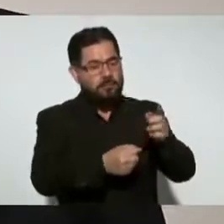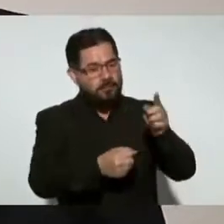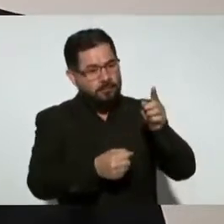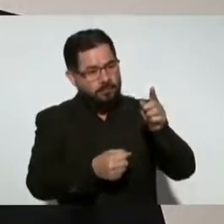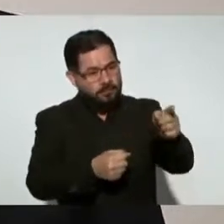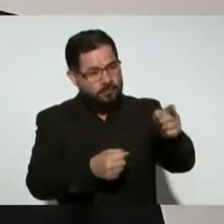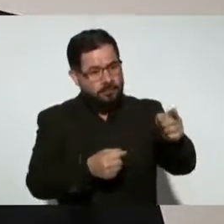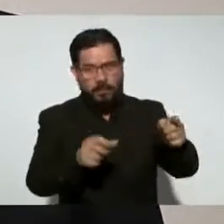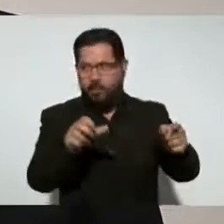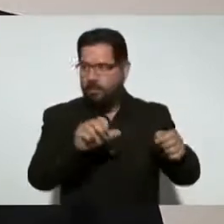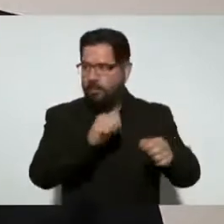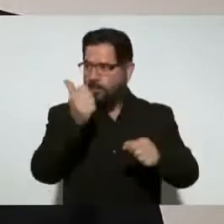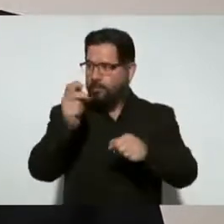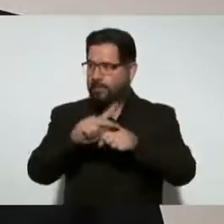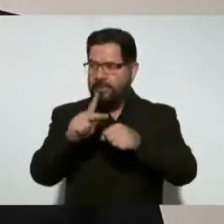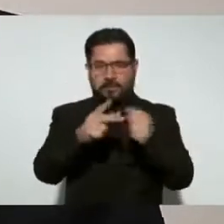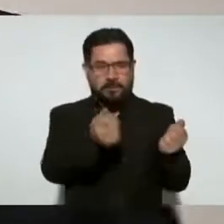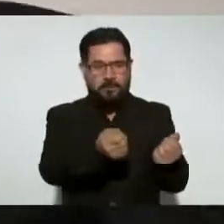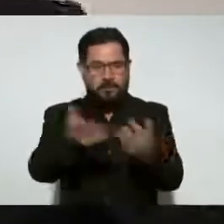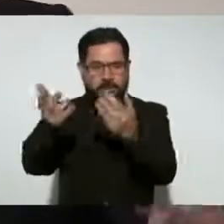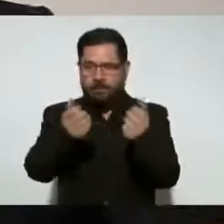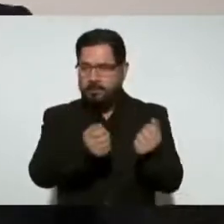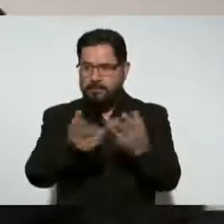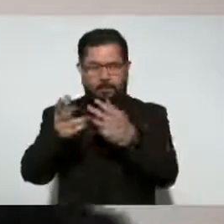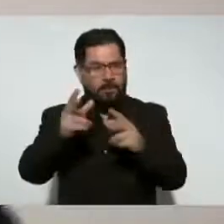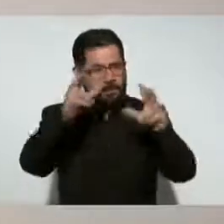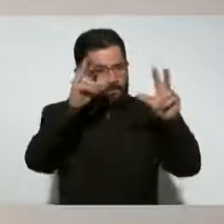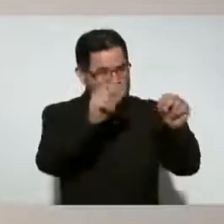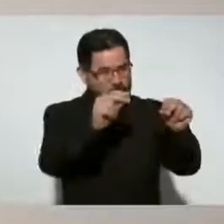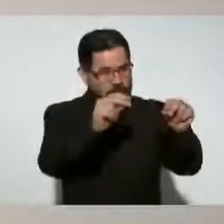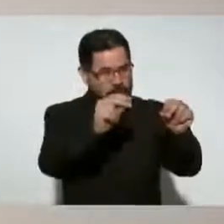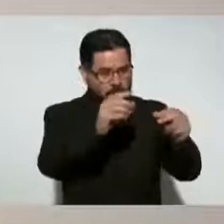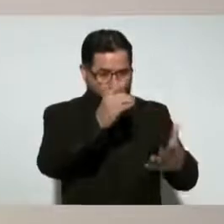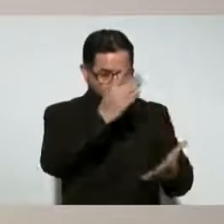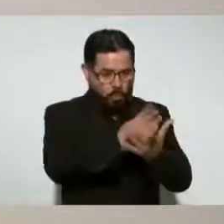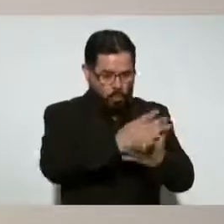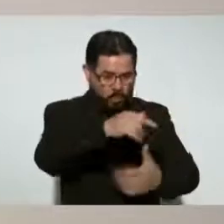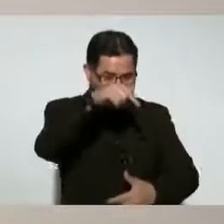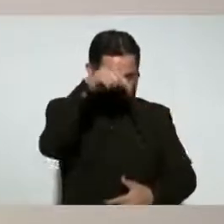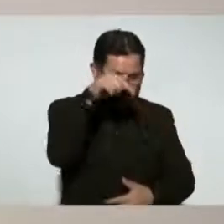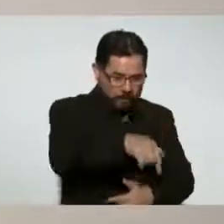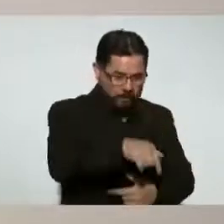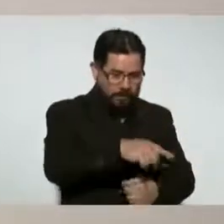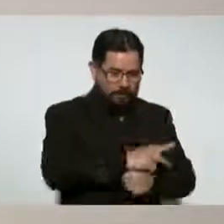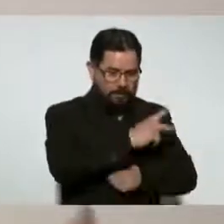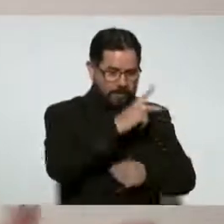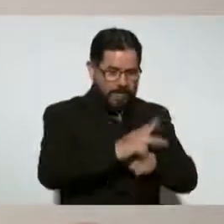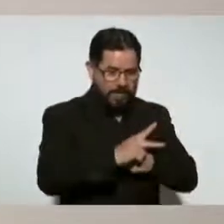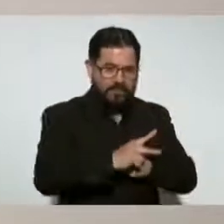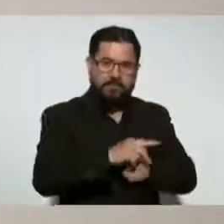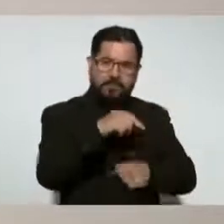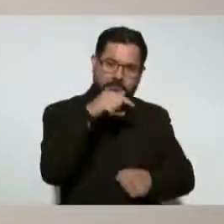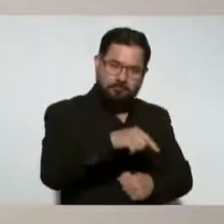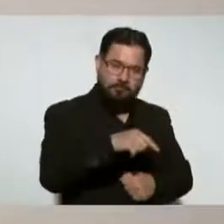exporten la vacuna, que solo sea para ellos. Se olvidan